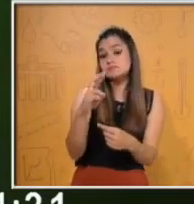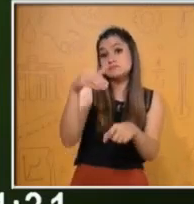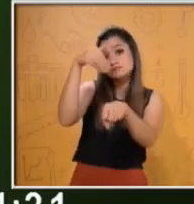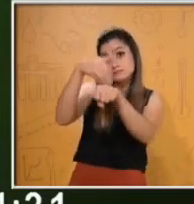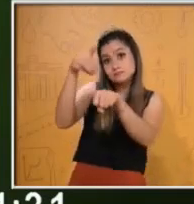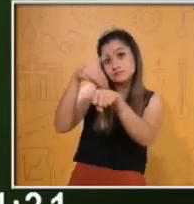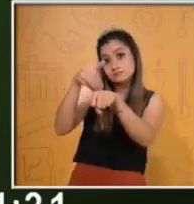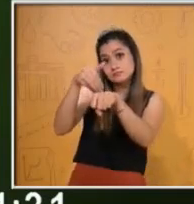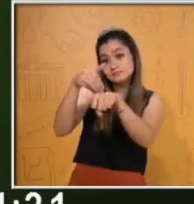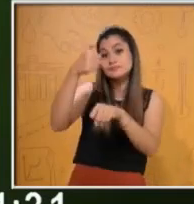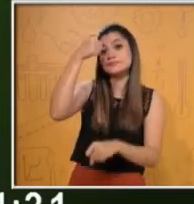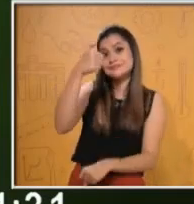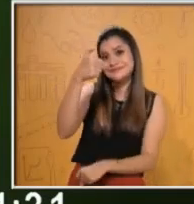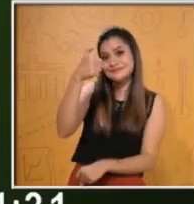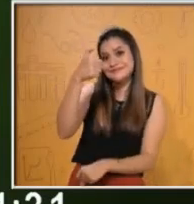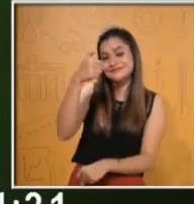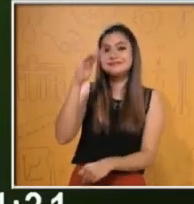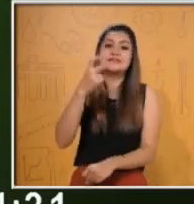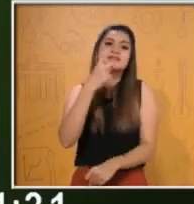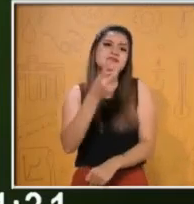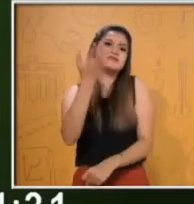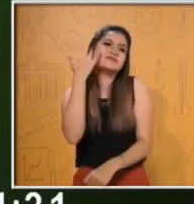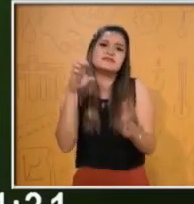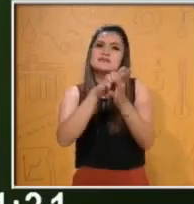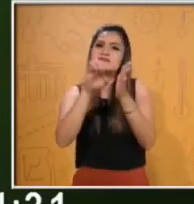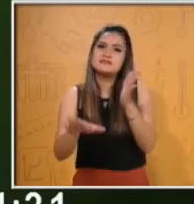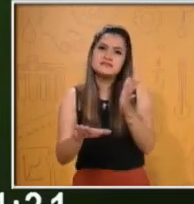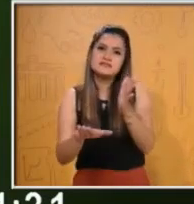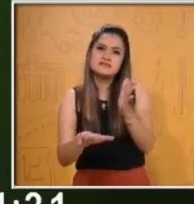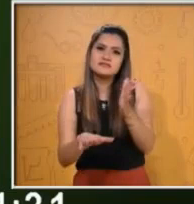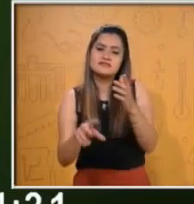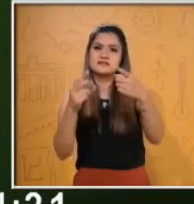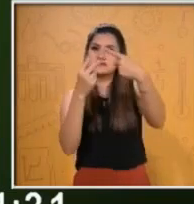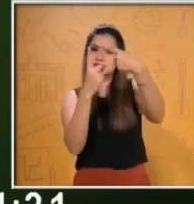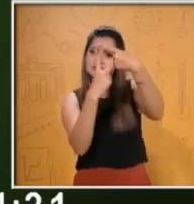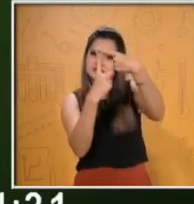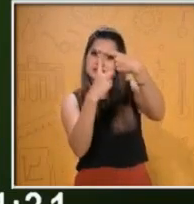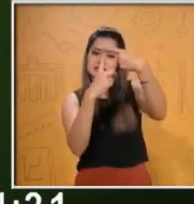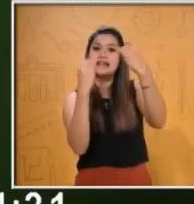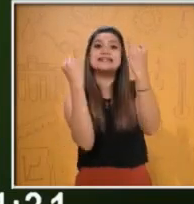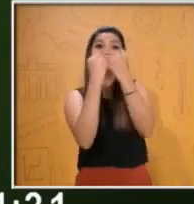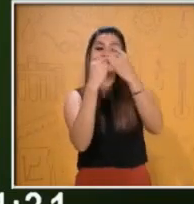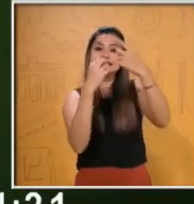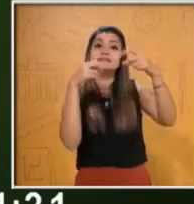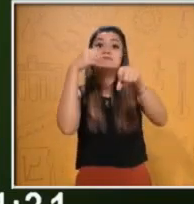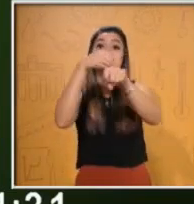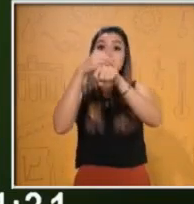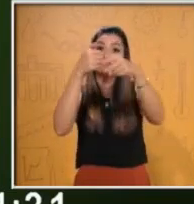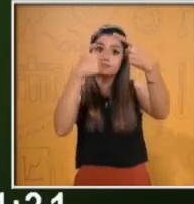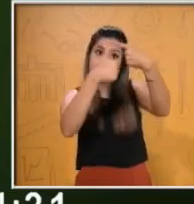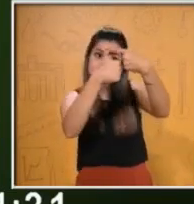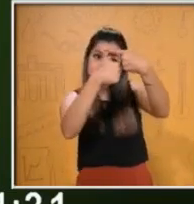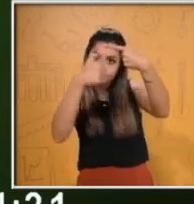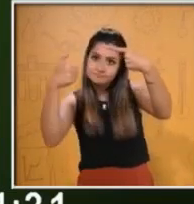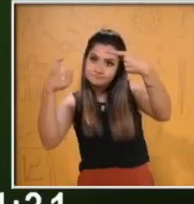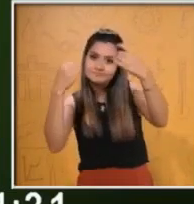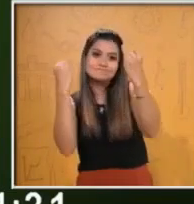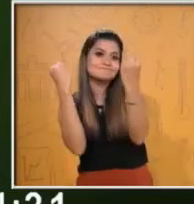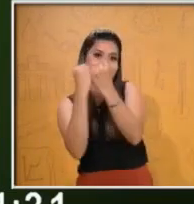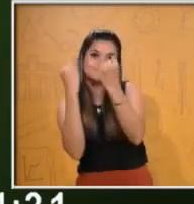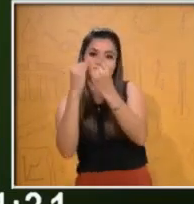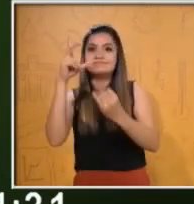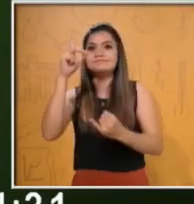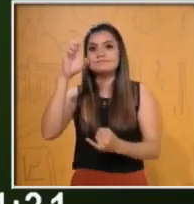número 6. Ya te dijimos en el ejemplo anterior que el denominador pasa igual. 6 quintos es el